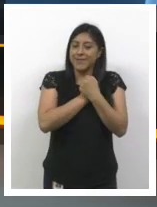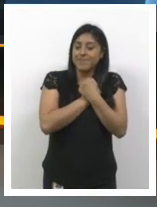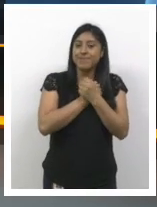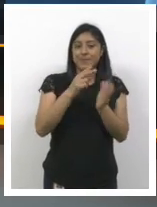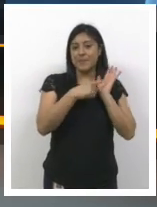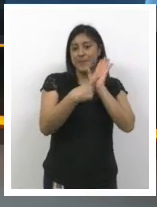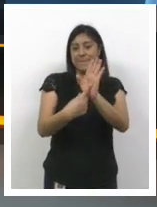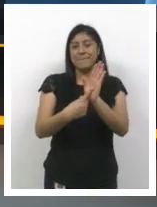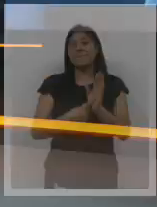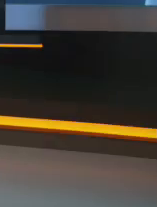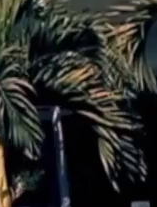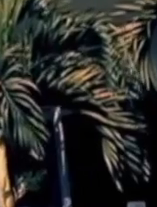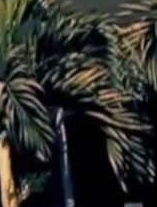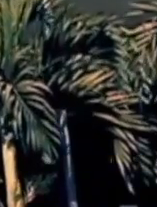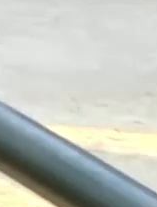Conozcamos más de Óscar Alessio.